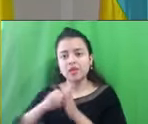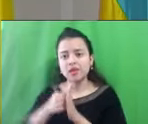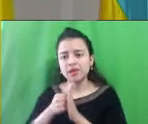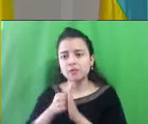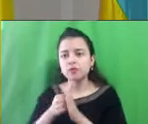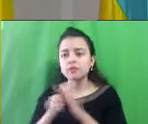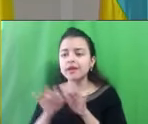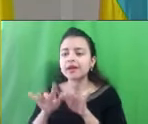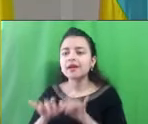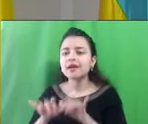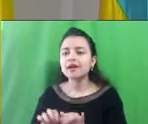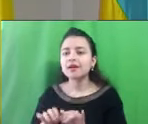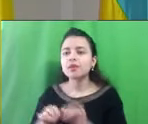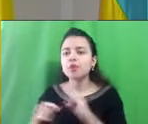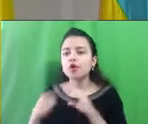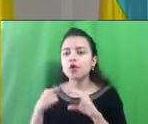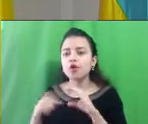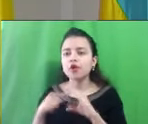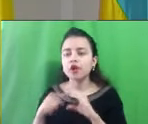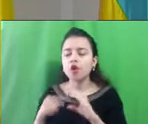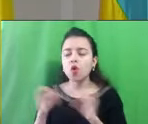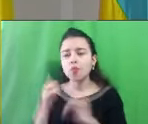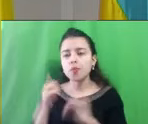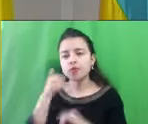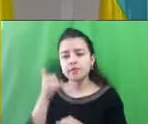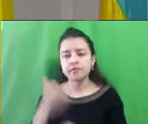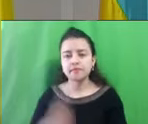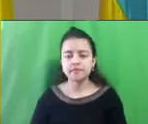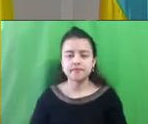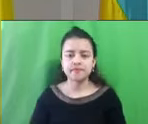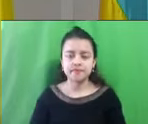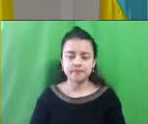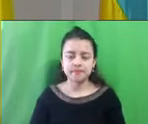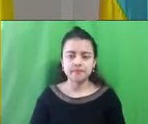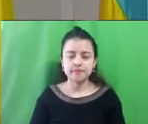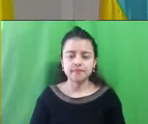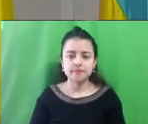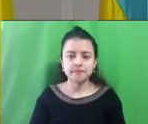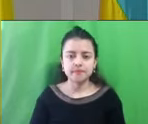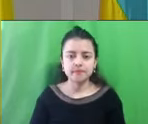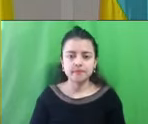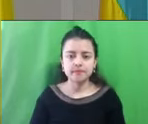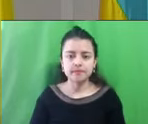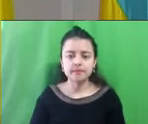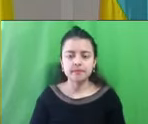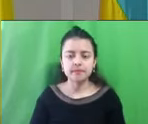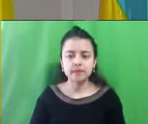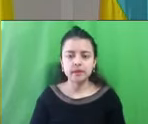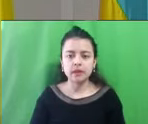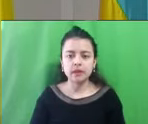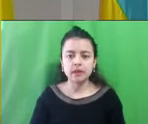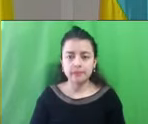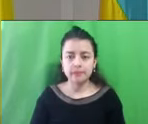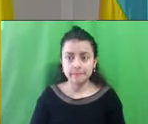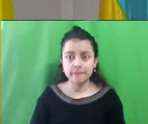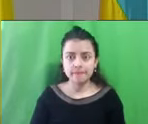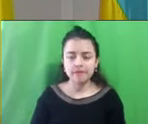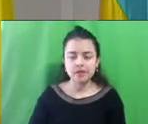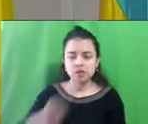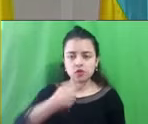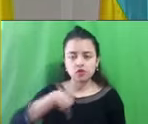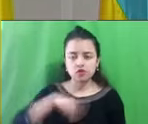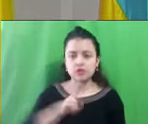van a responder de manera o con el correo electrónico o con el teléfono, se les va a diligenciar, se les va